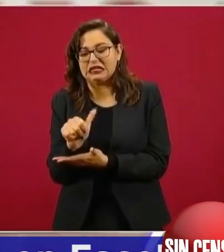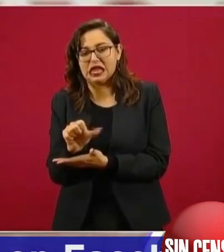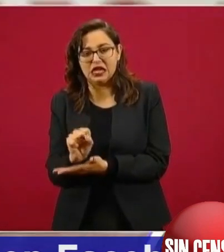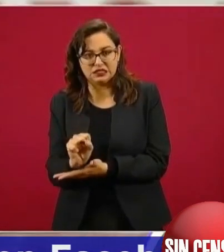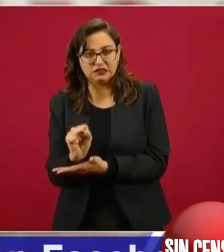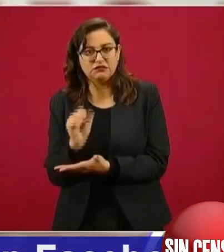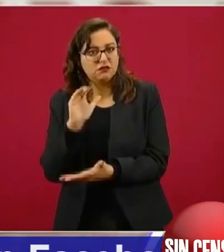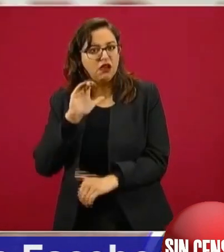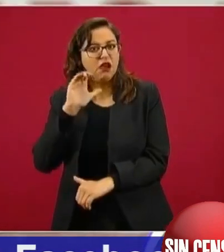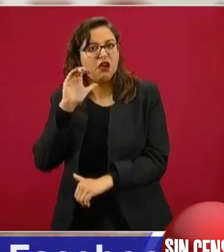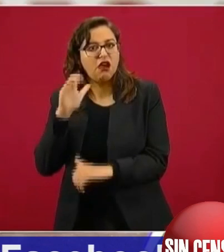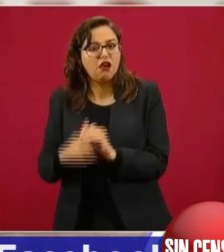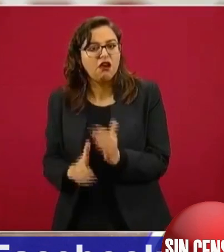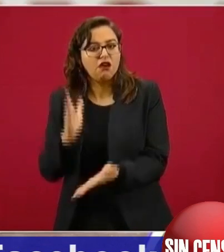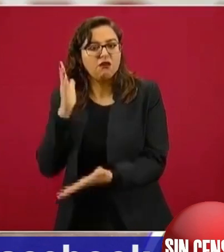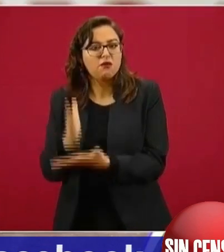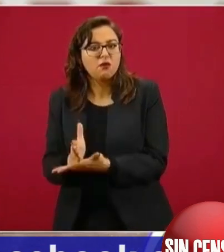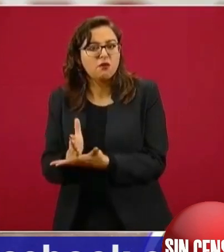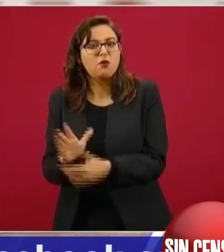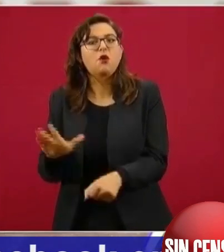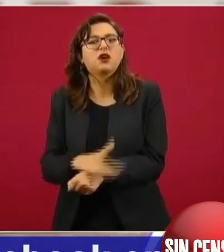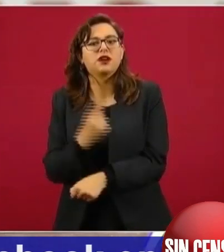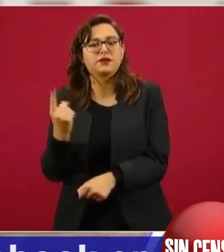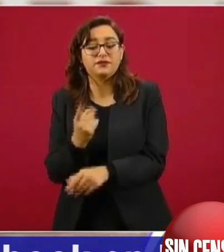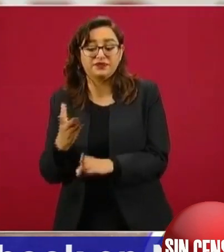Electricidad era la que